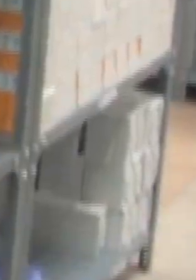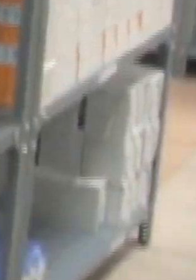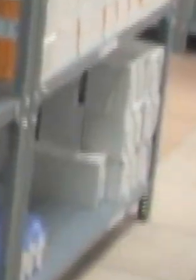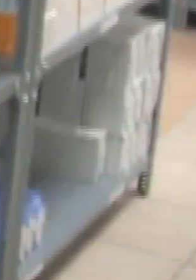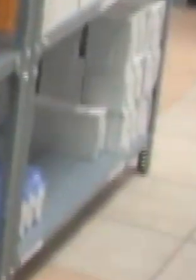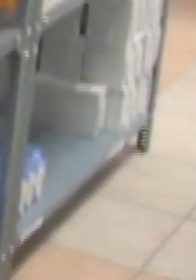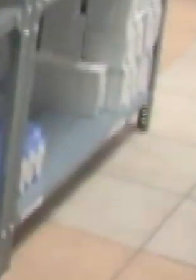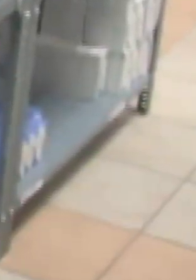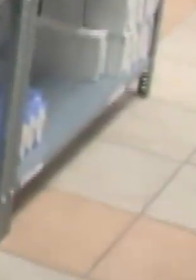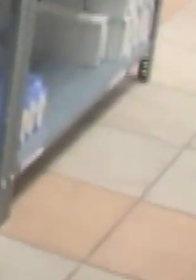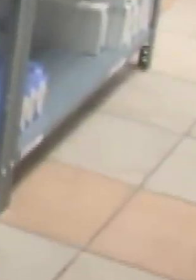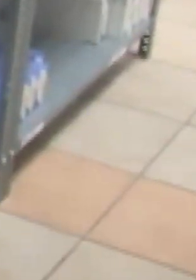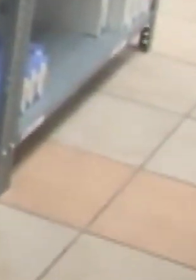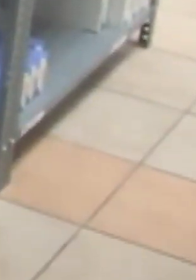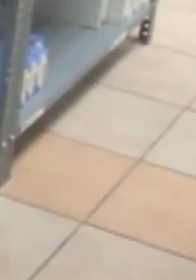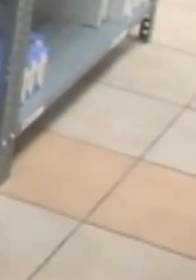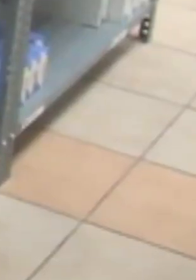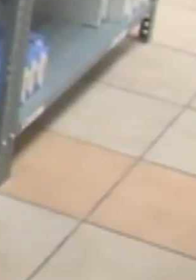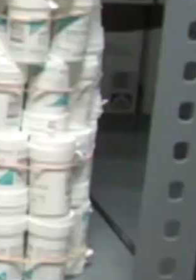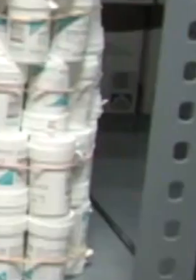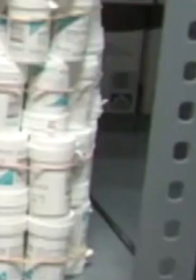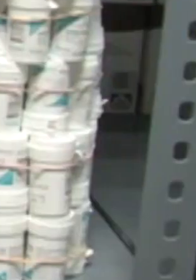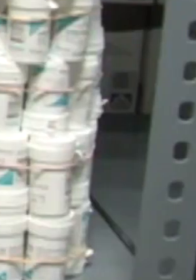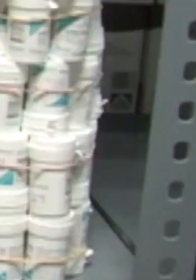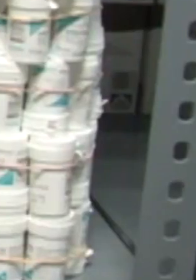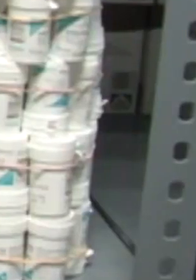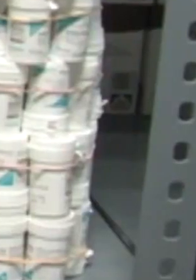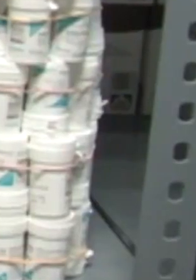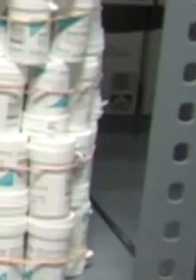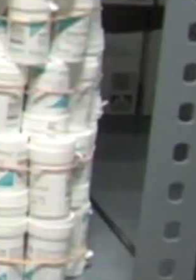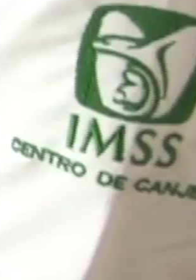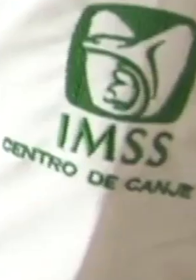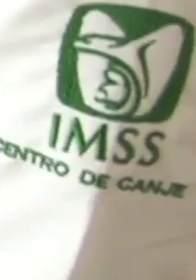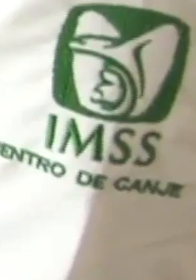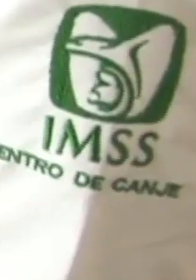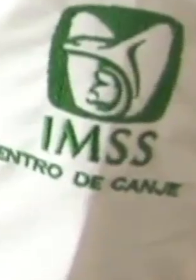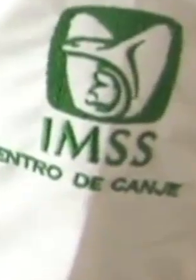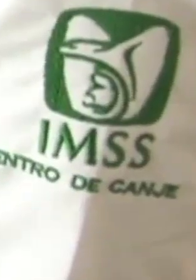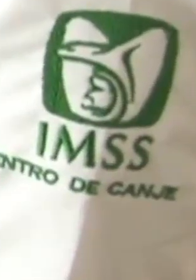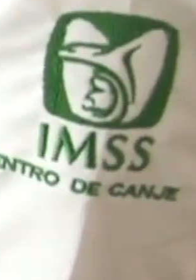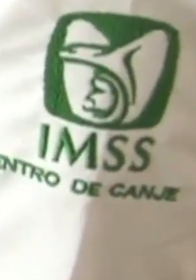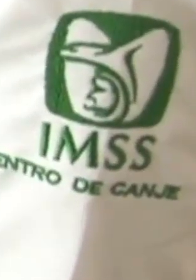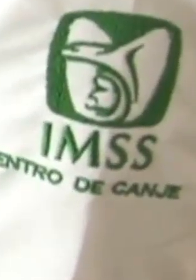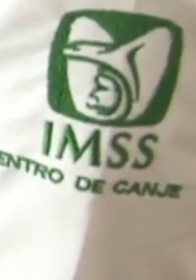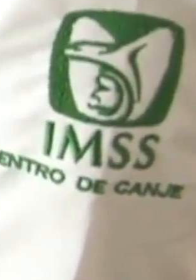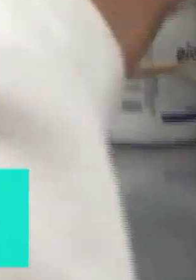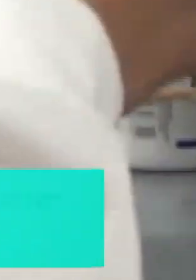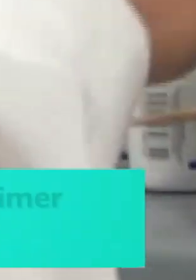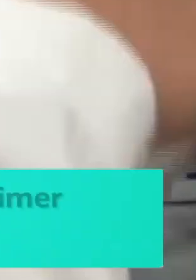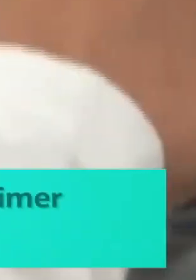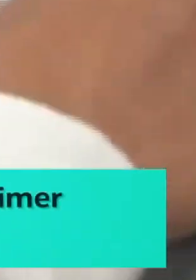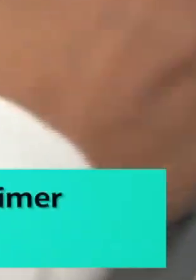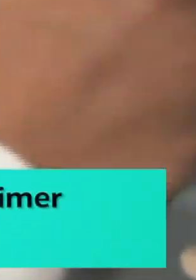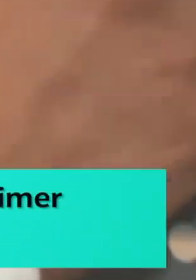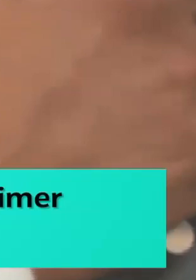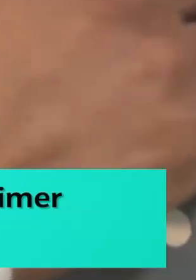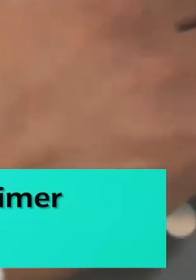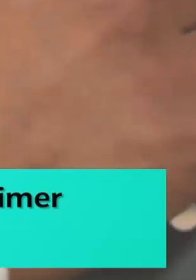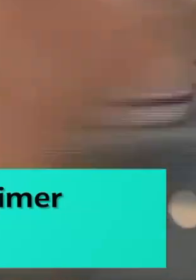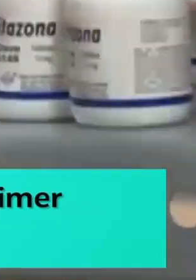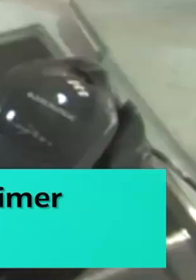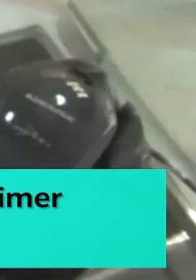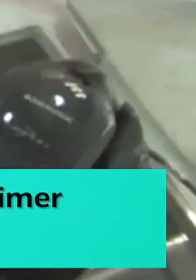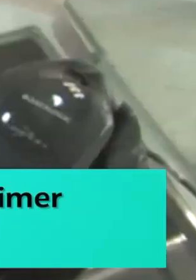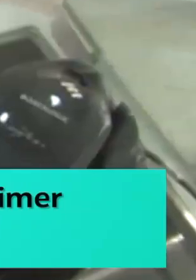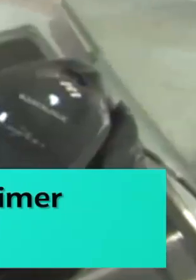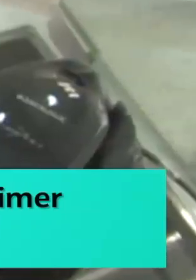el abasto de medicamentos está garantizado para todo el país durante los primeros tres meses del 2022 ya que los